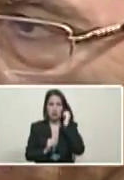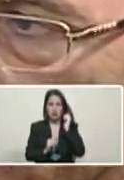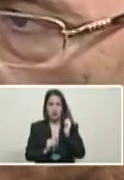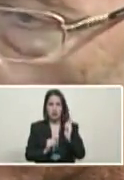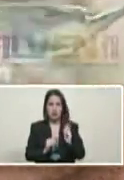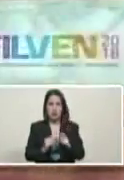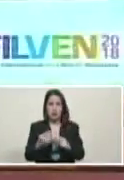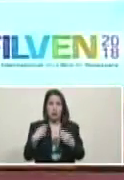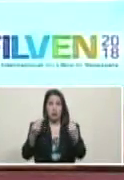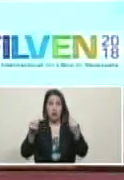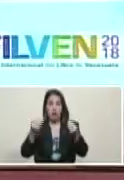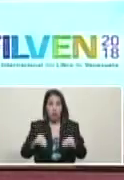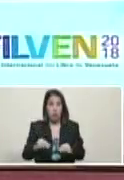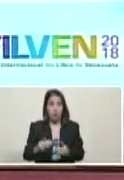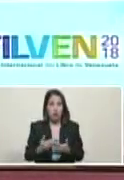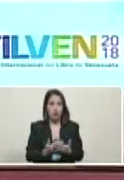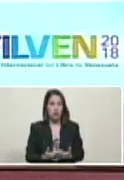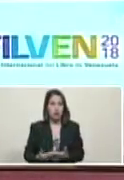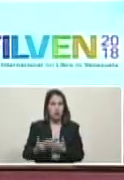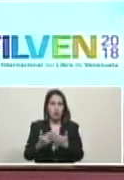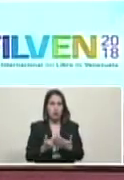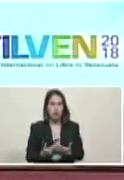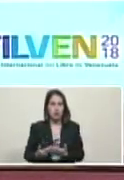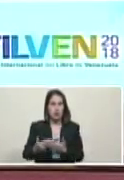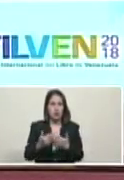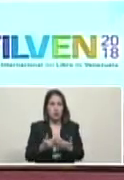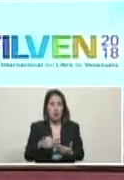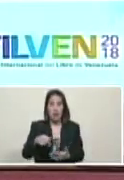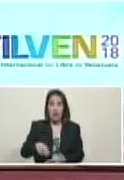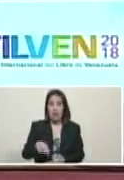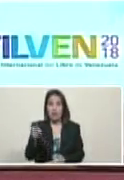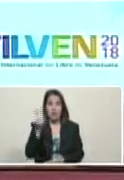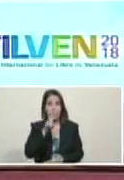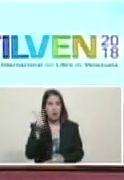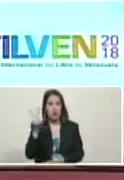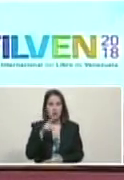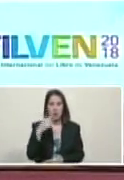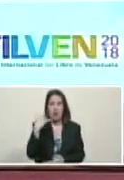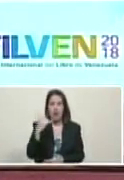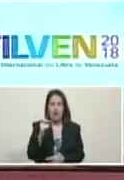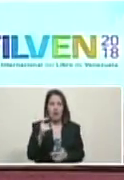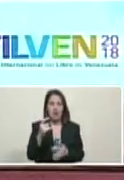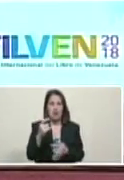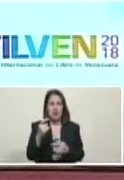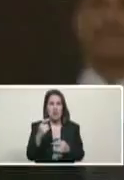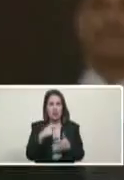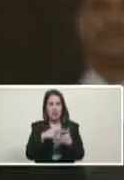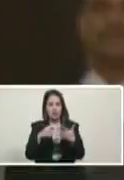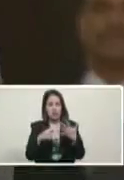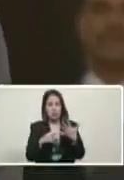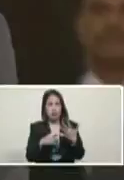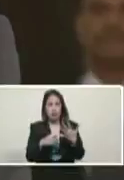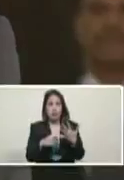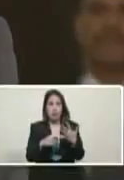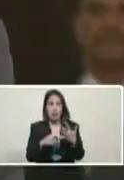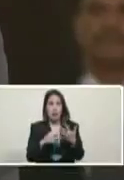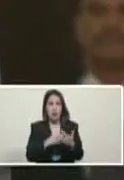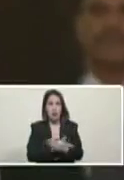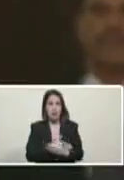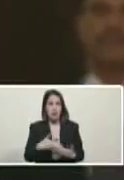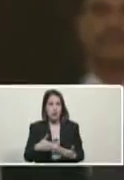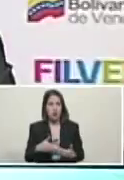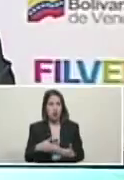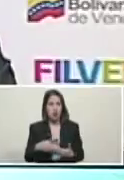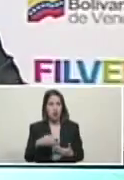De acuerdo a los estudios, en Venezuela hay varios millones de cuentas de Facebook.